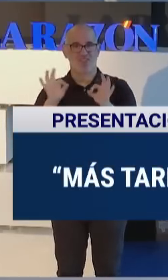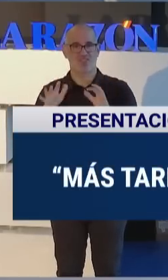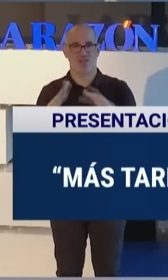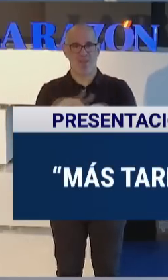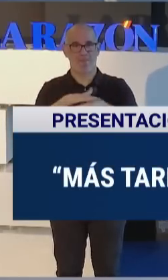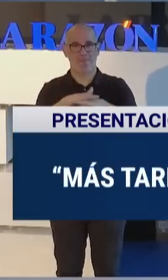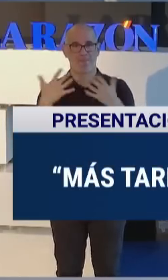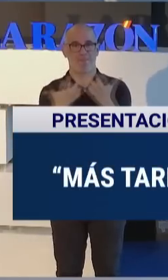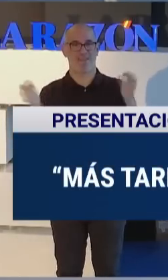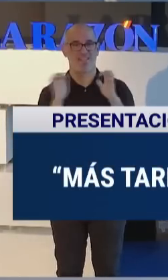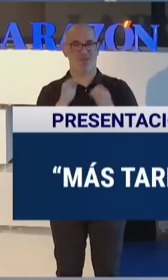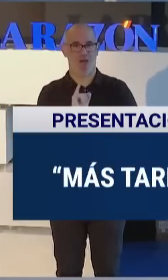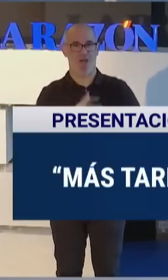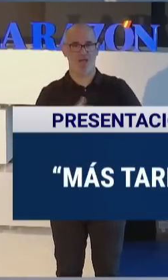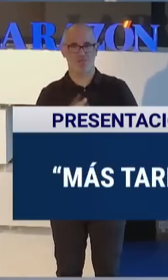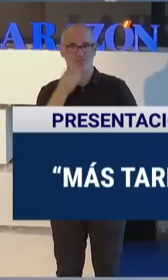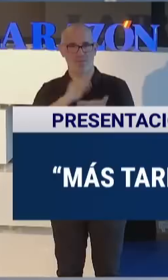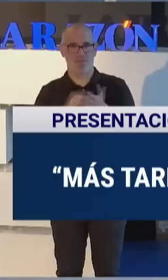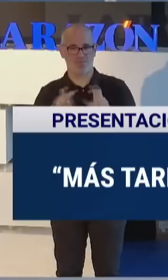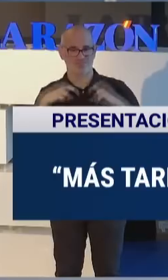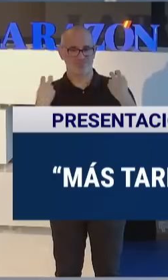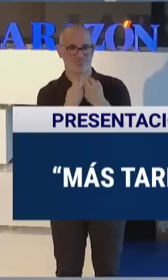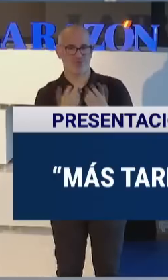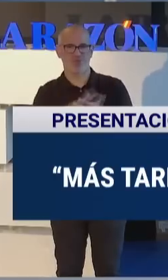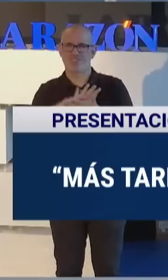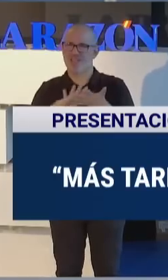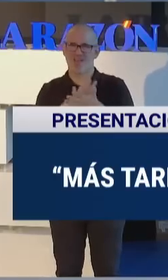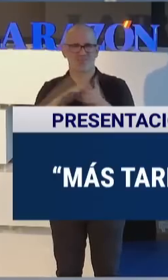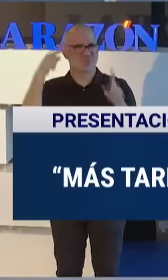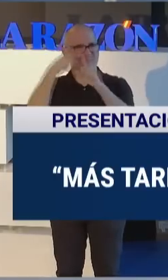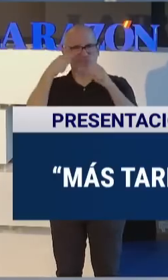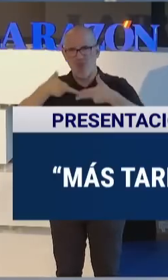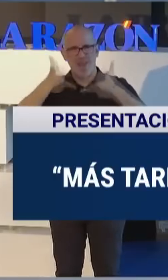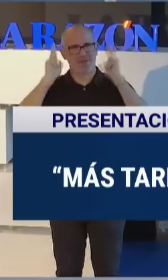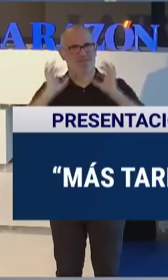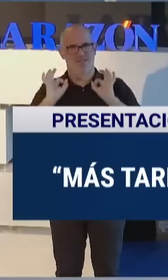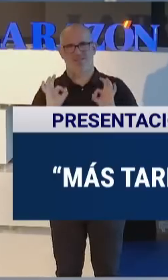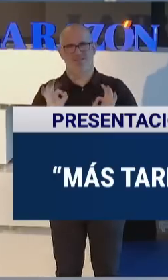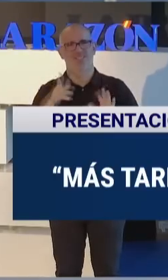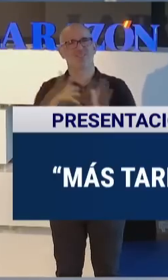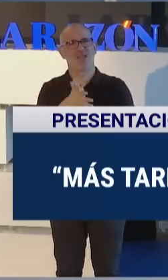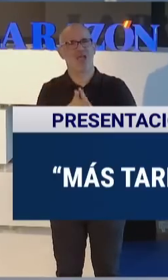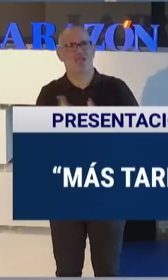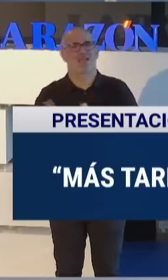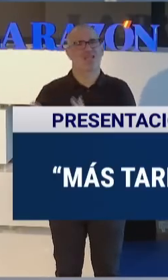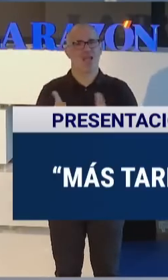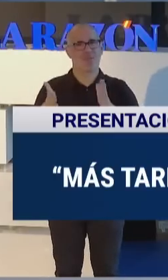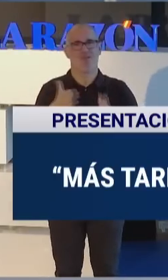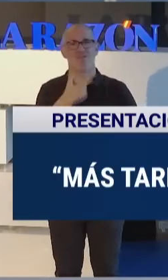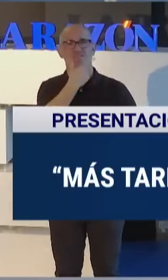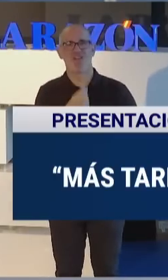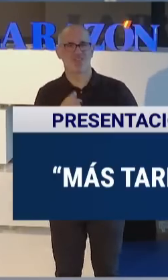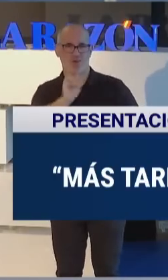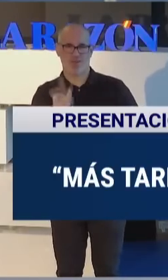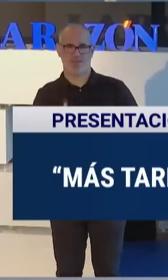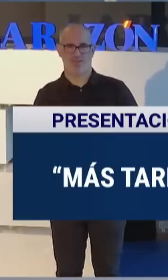ministros, siempre el norte está pensado en la libertad. Aviso, no es un camino, digamos, rectilíneo